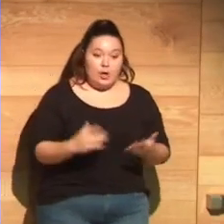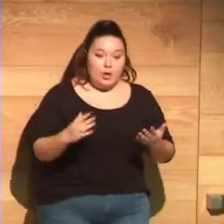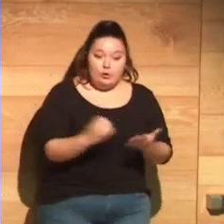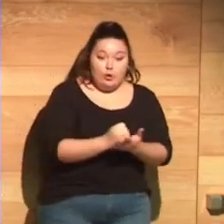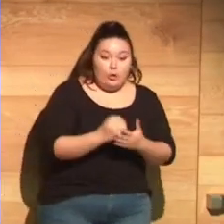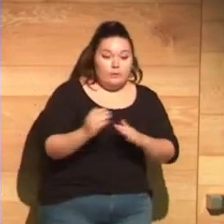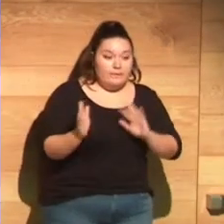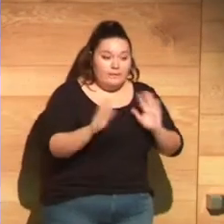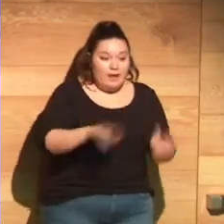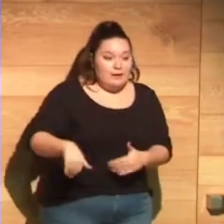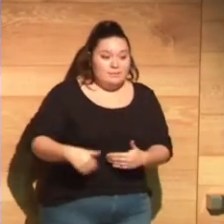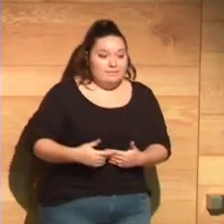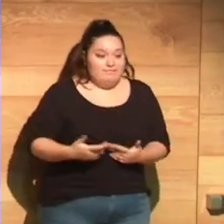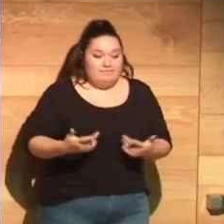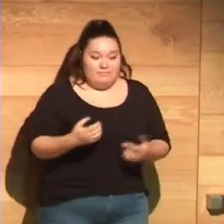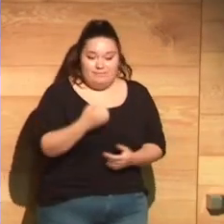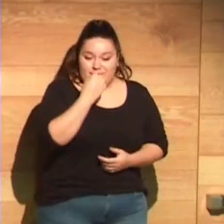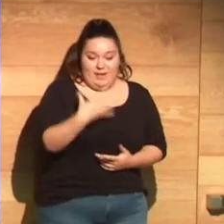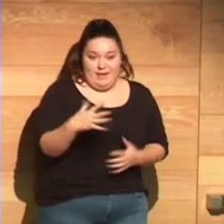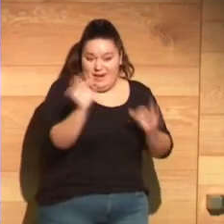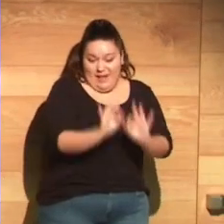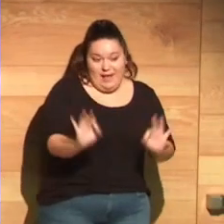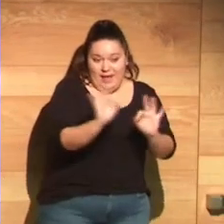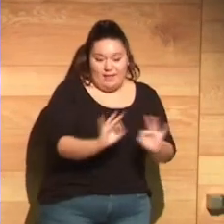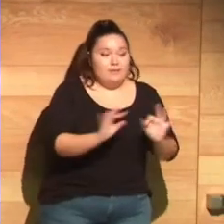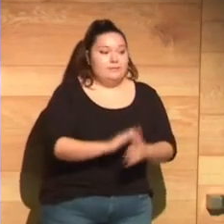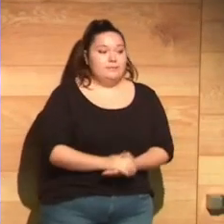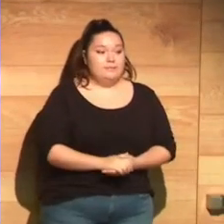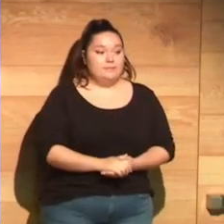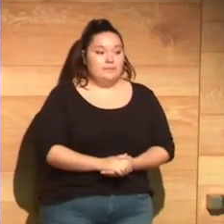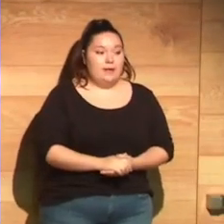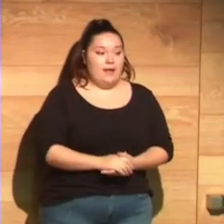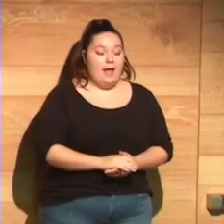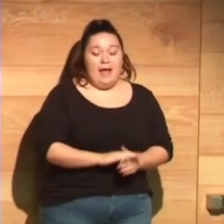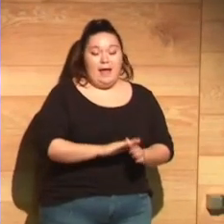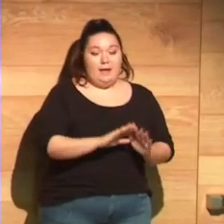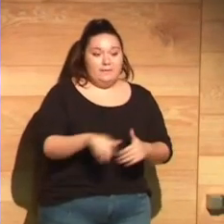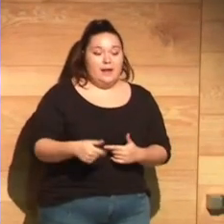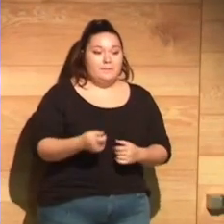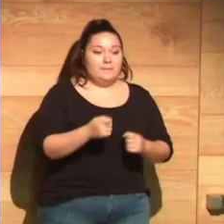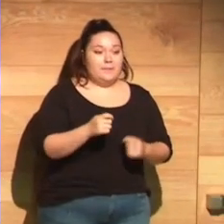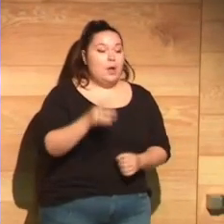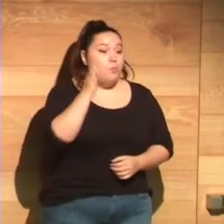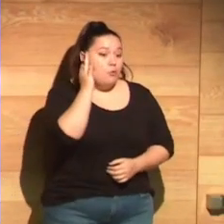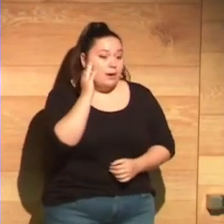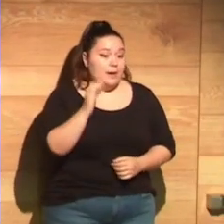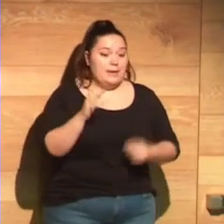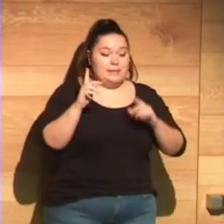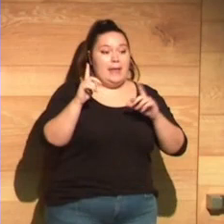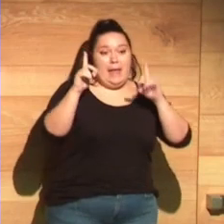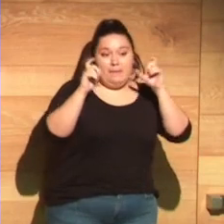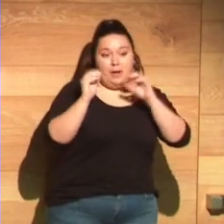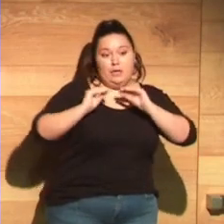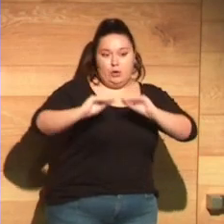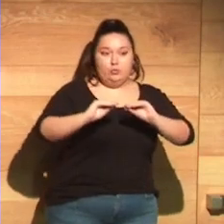Pero todos, porque es que no acabaron, vamos, no acabó bien nadie. No acabaron bien, solo que al final salen mucho más las imágenes de las